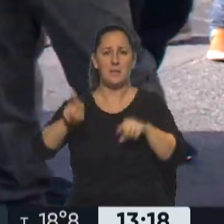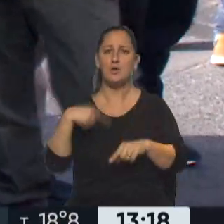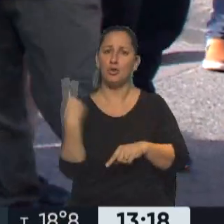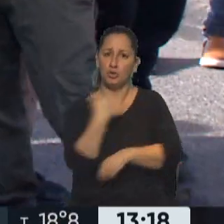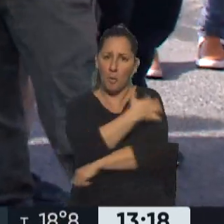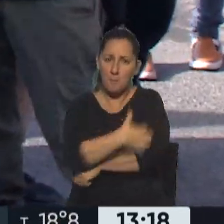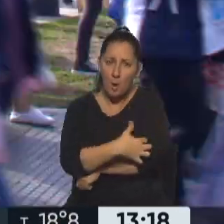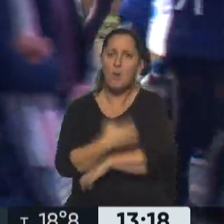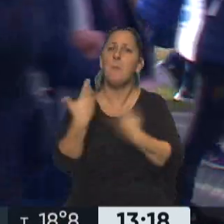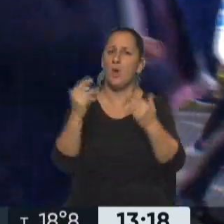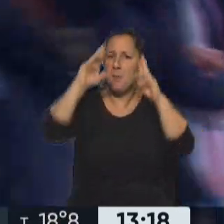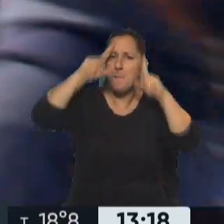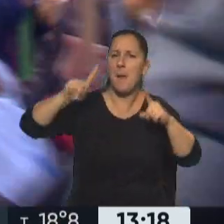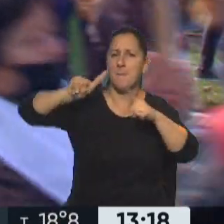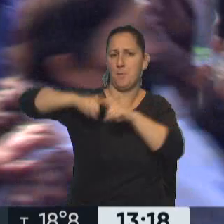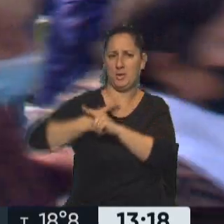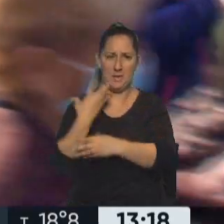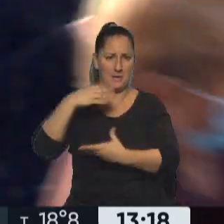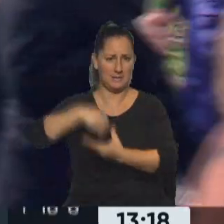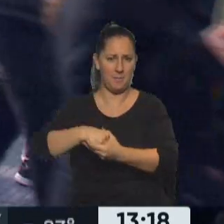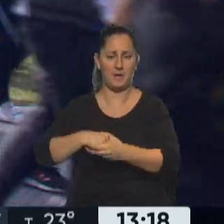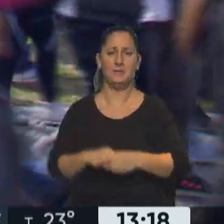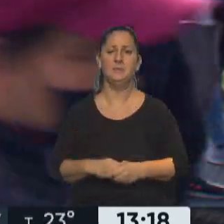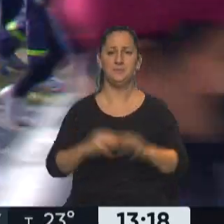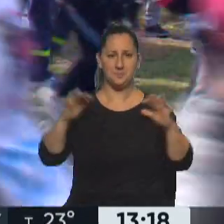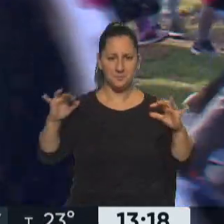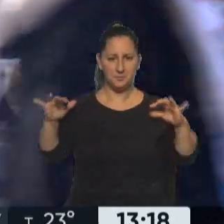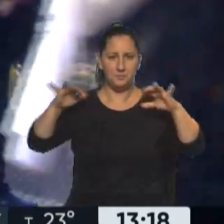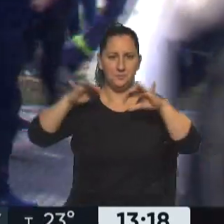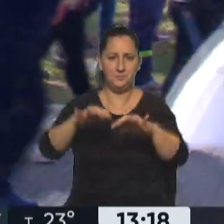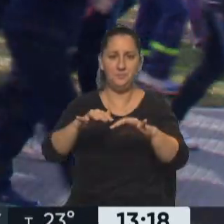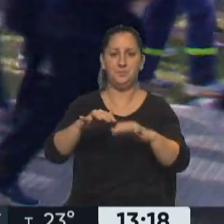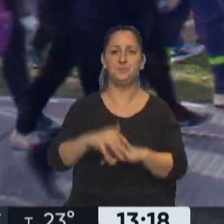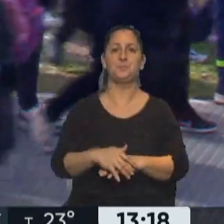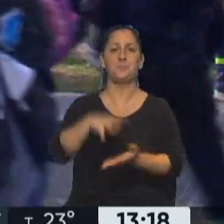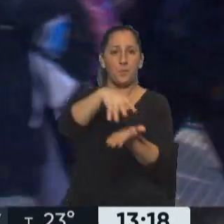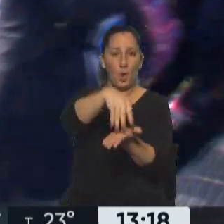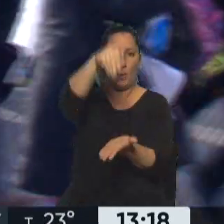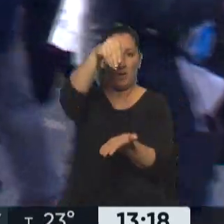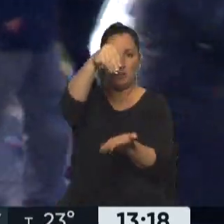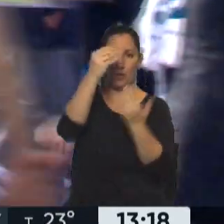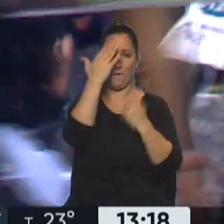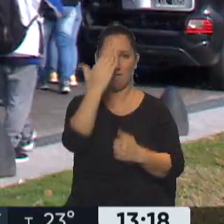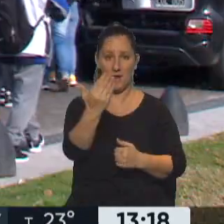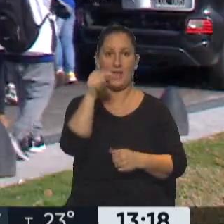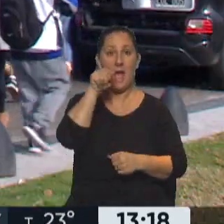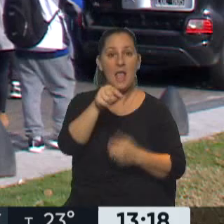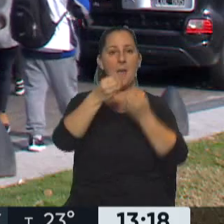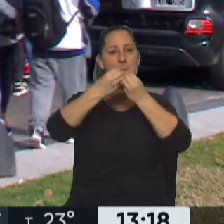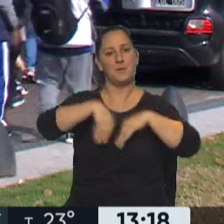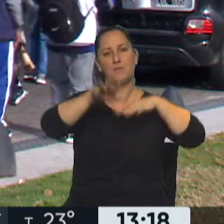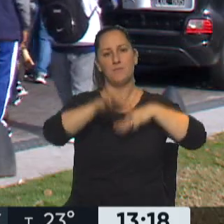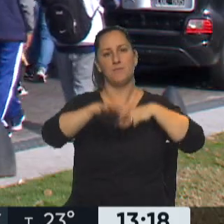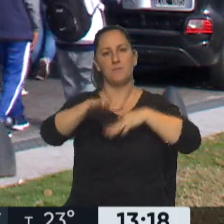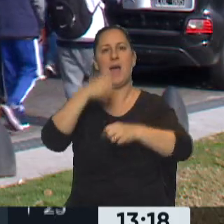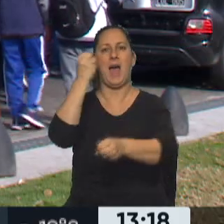pobres de hacer política. La concentración se realizó enfrente del obelisco y desde allí marcharon hacia